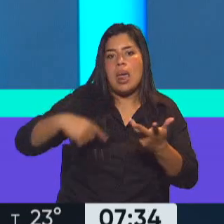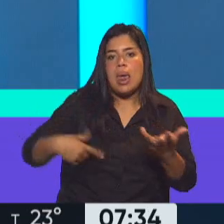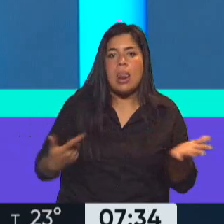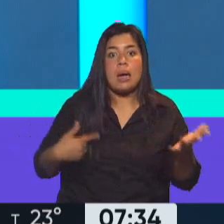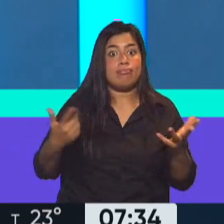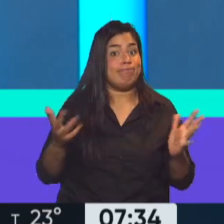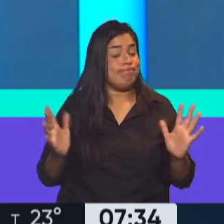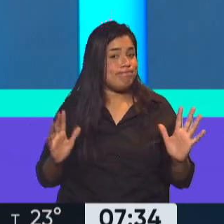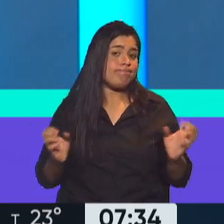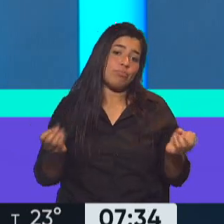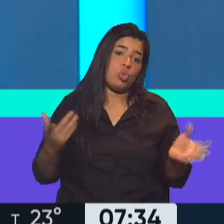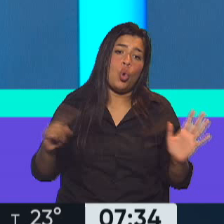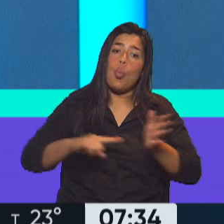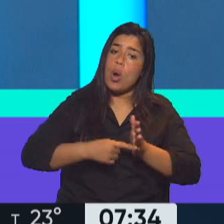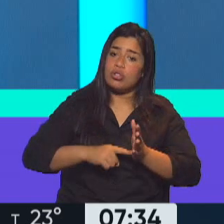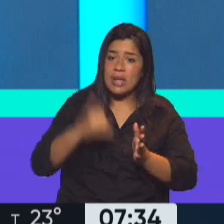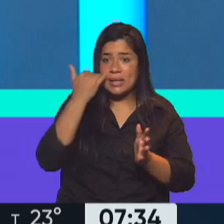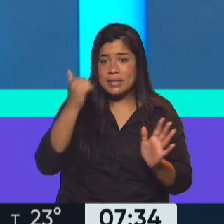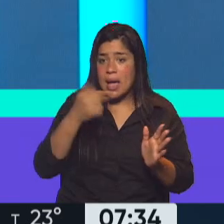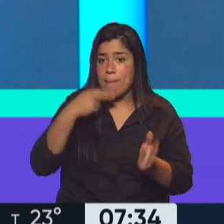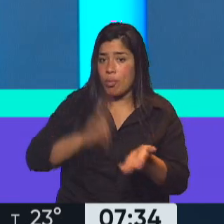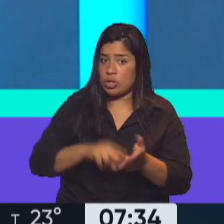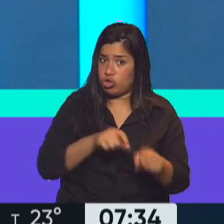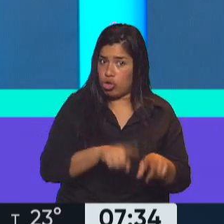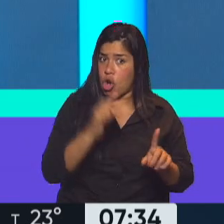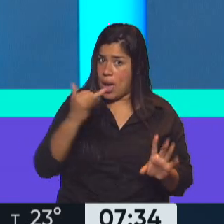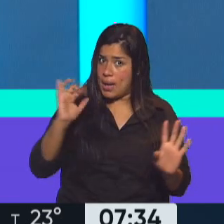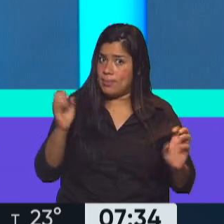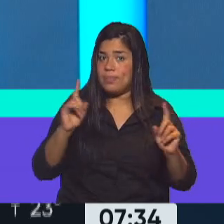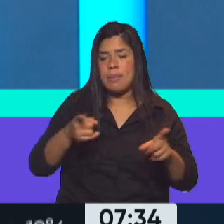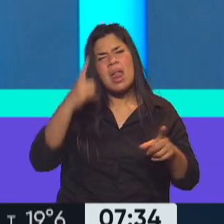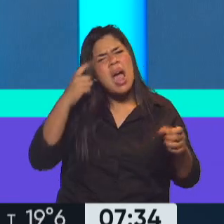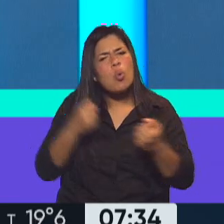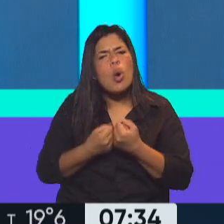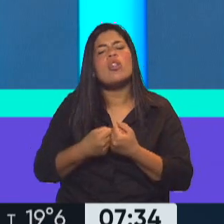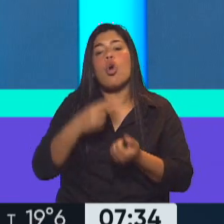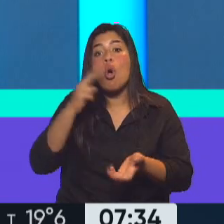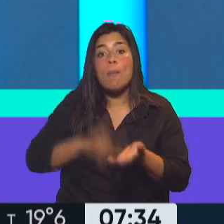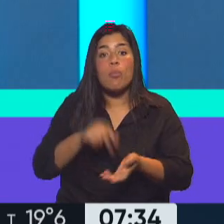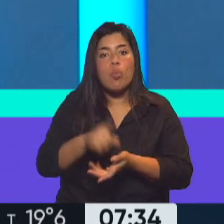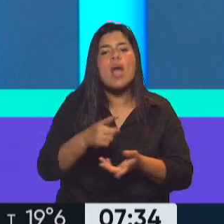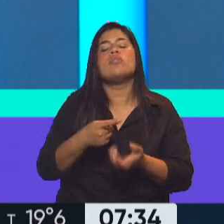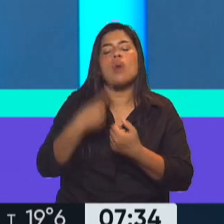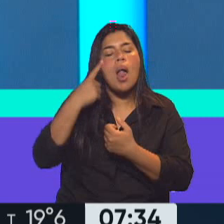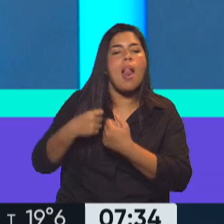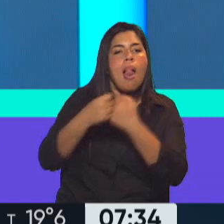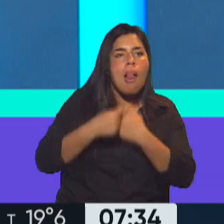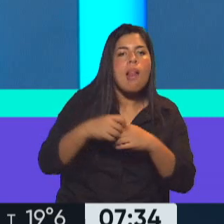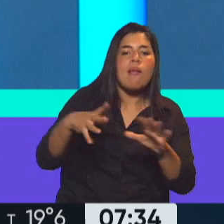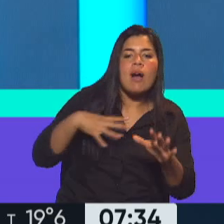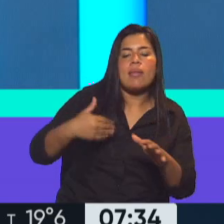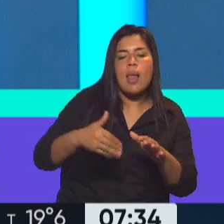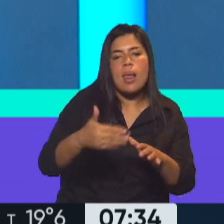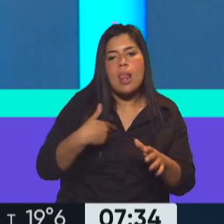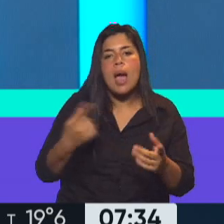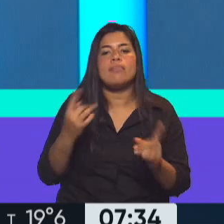la ciudad de Buenos Aires está aplicando este impuesto. Insisto con esto, al margen del consenso fiscal que está vinculado con los impuestos y más con los